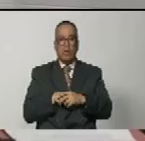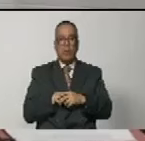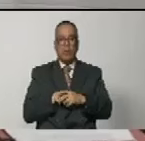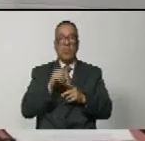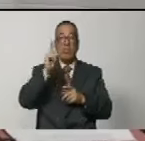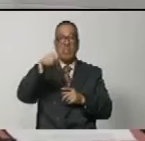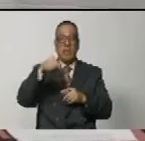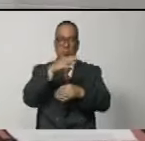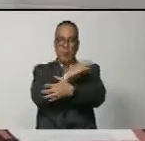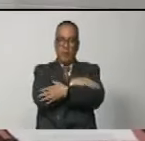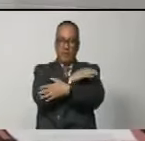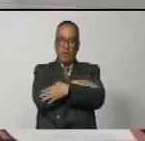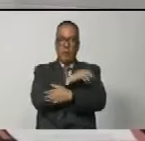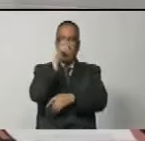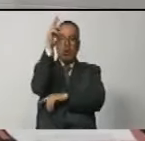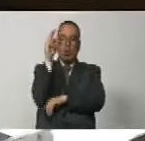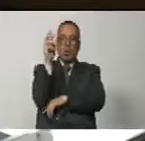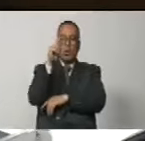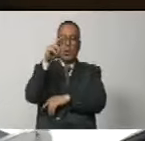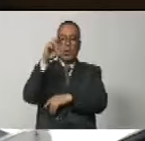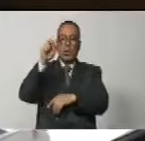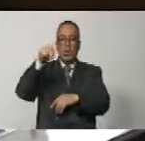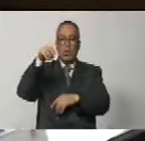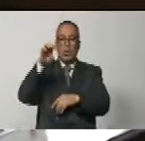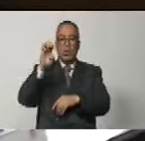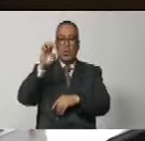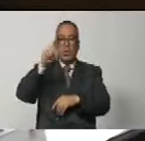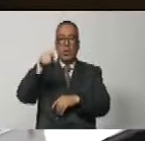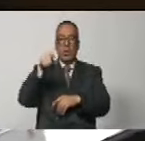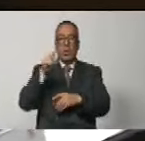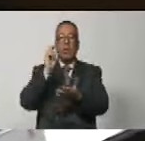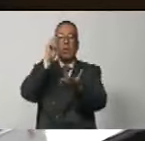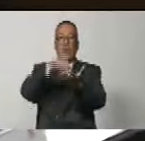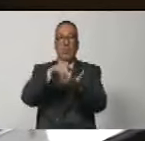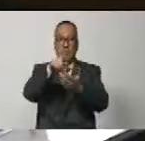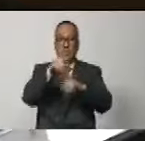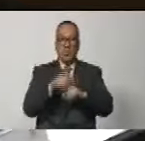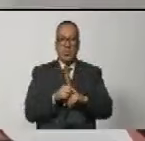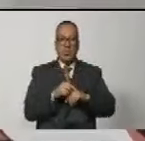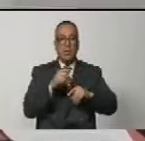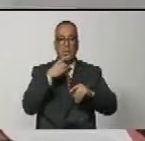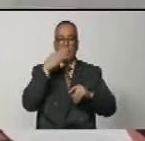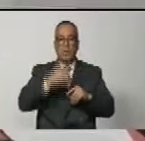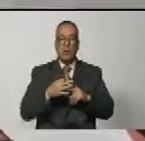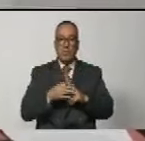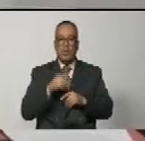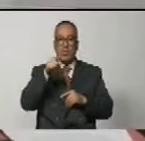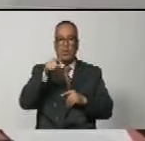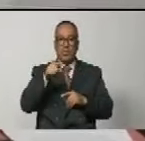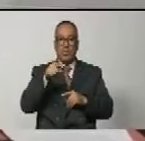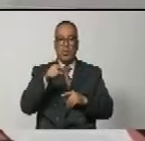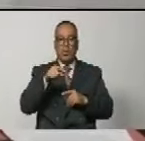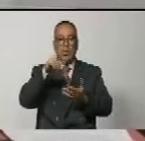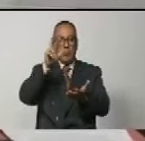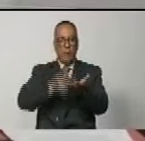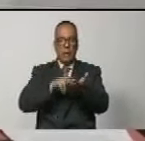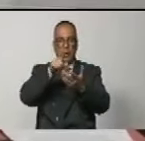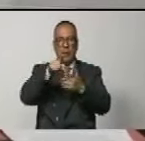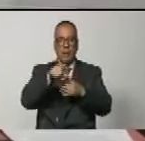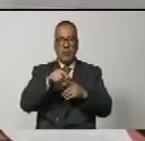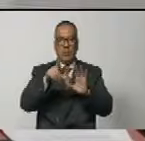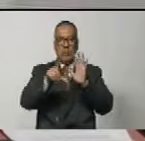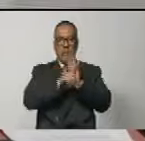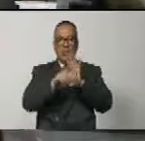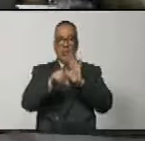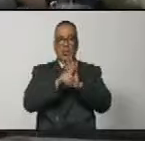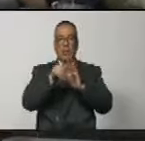Así también felicitamos al diputado René Coltar, que participó de manera denodada, tesonera, en la aprobación de esta